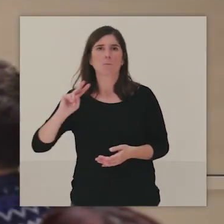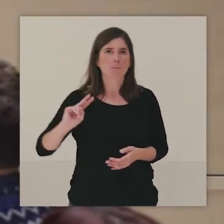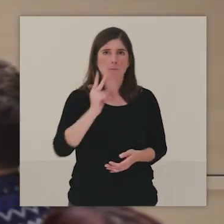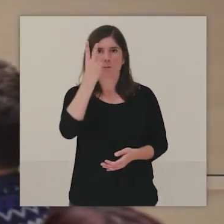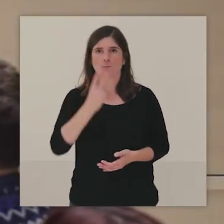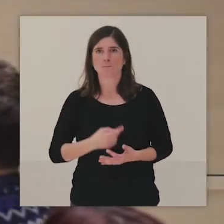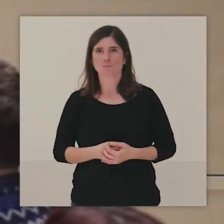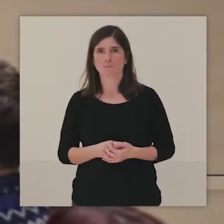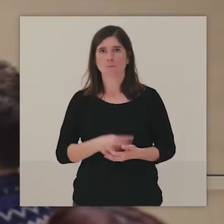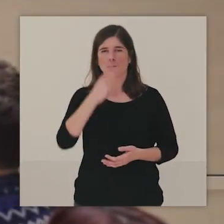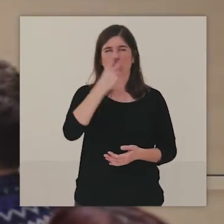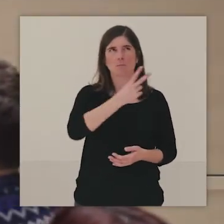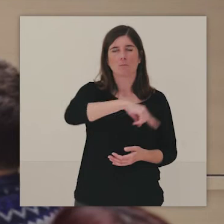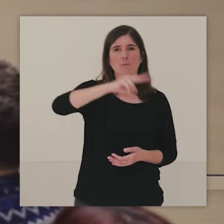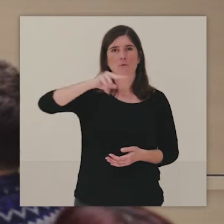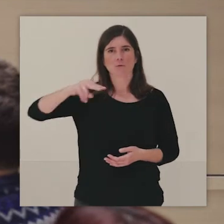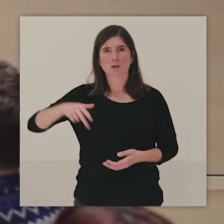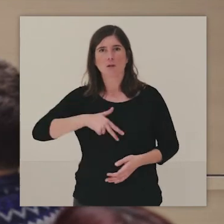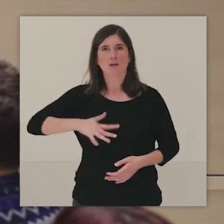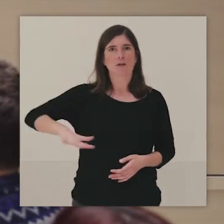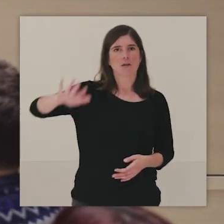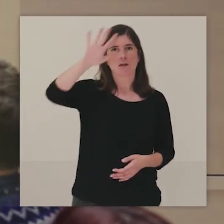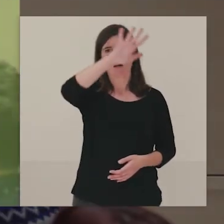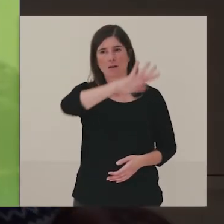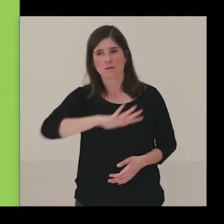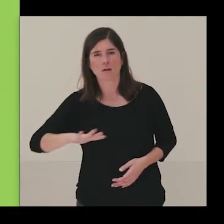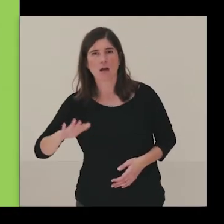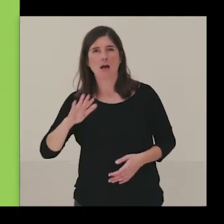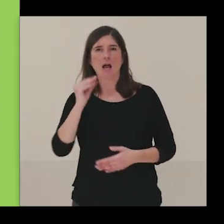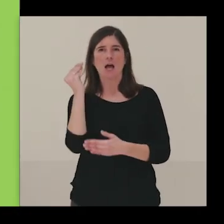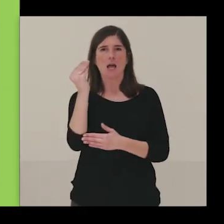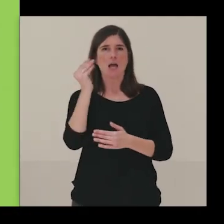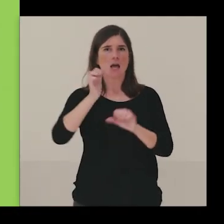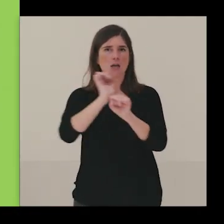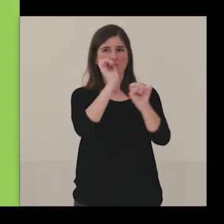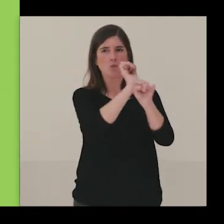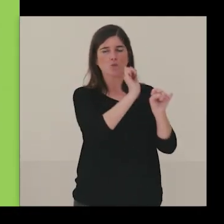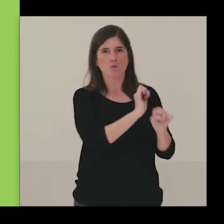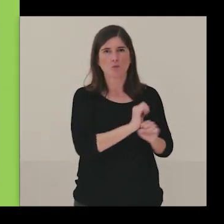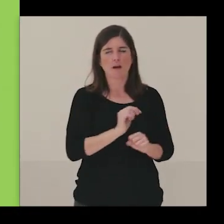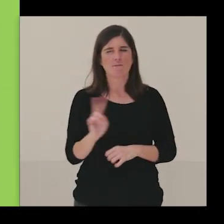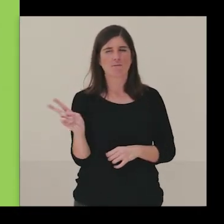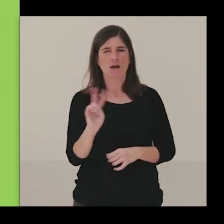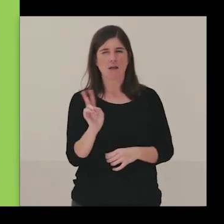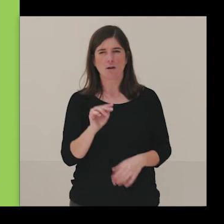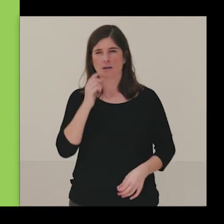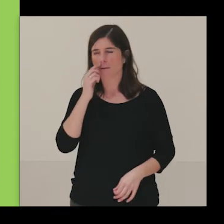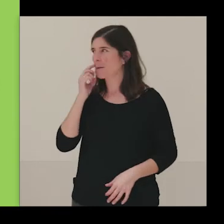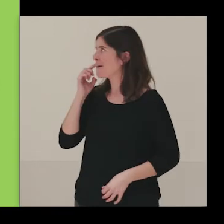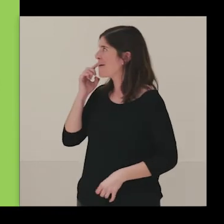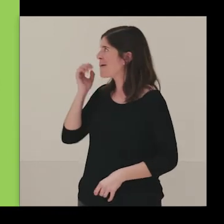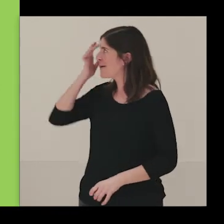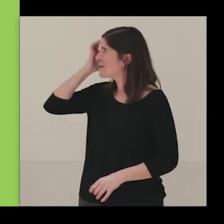ejemplo. Este es del Museo Nacional de Escultura de Valladolid. Un retablo enorme, estupendísimo, que hay de un